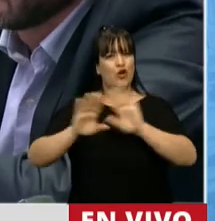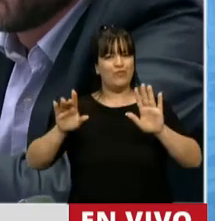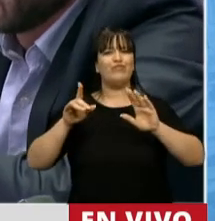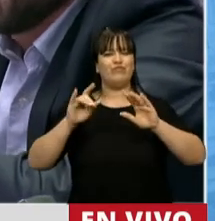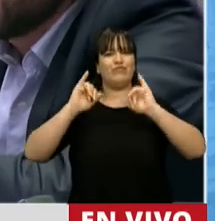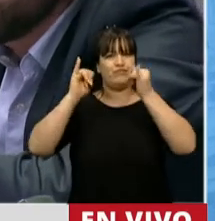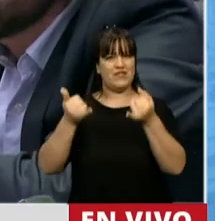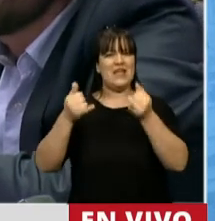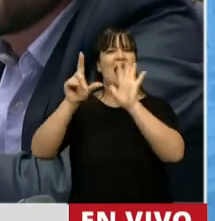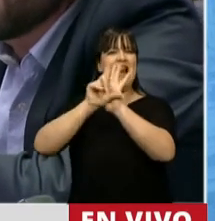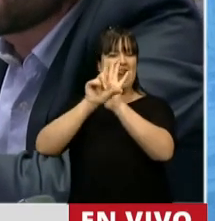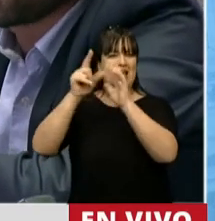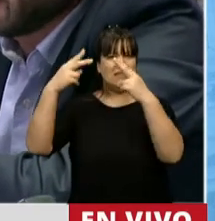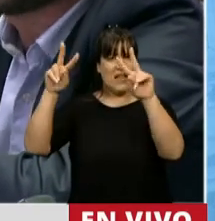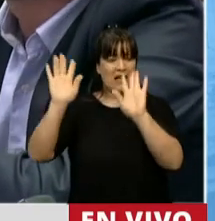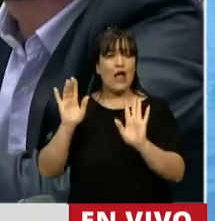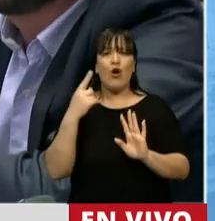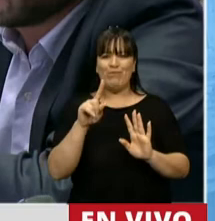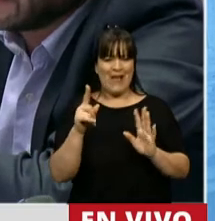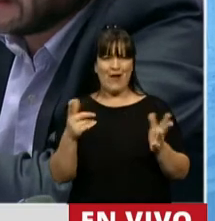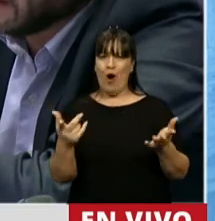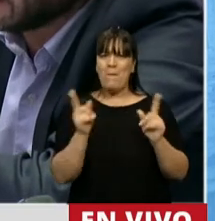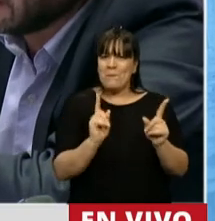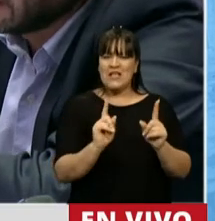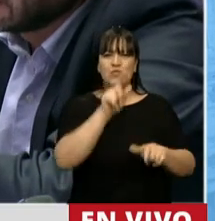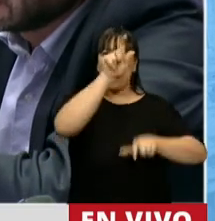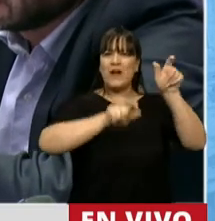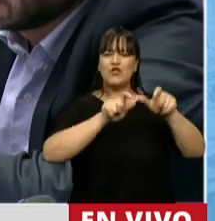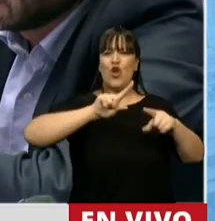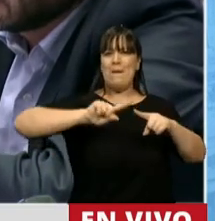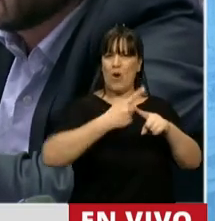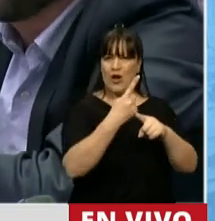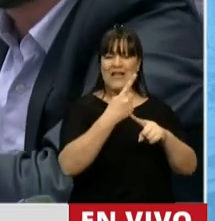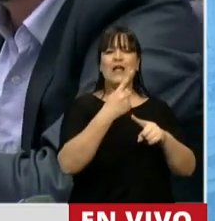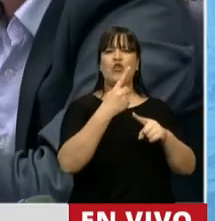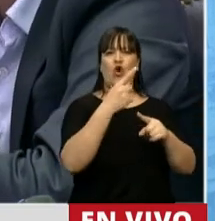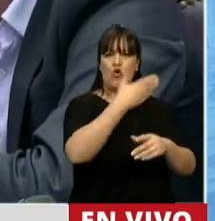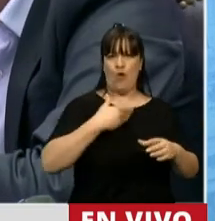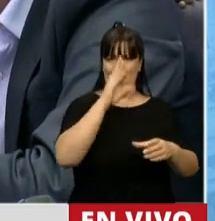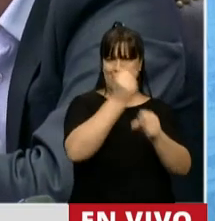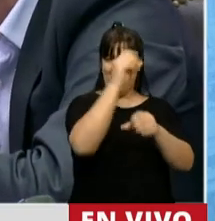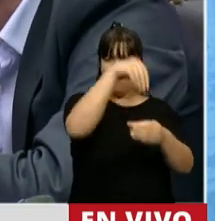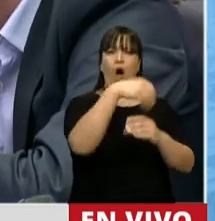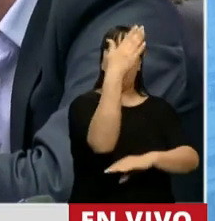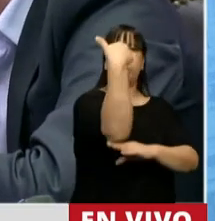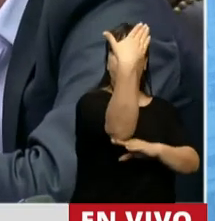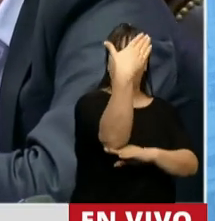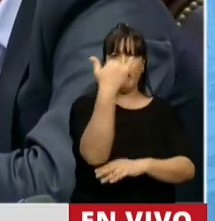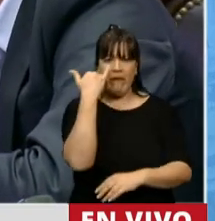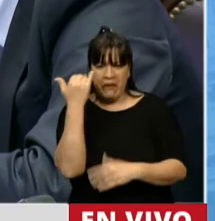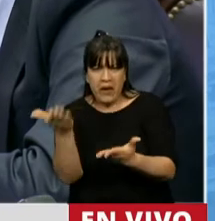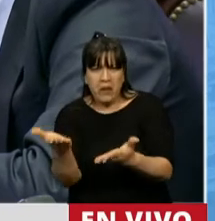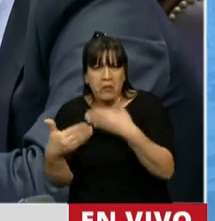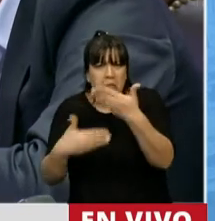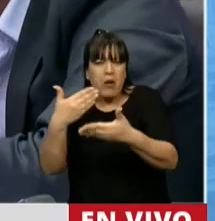extranjera, pero realmente no se ve un correlato entre lo que se dice y lo que sobre las exportaciones